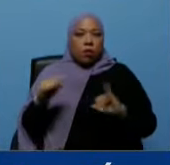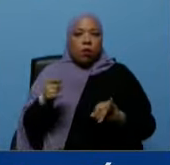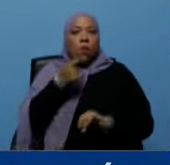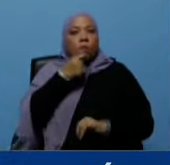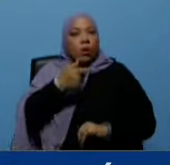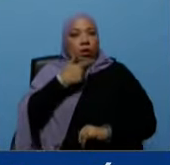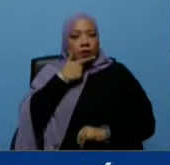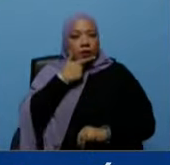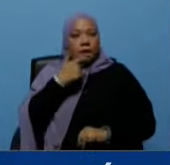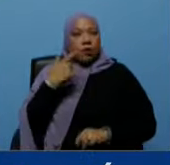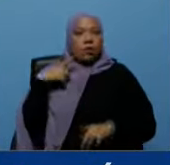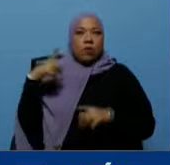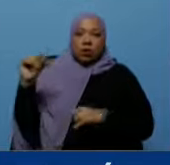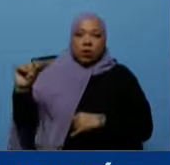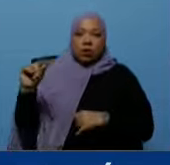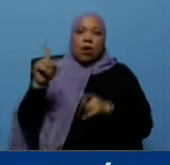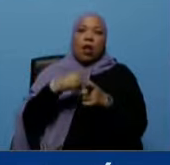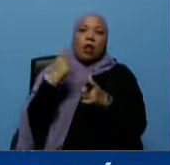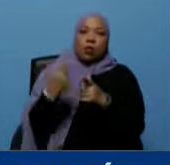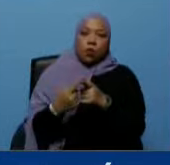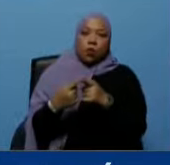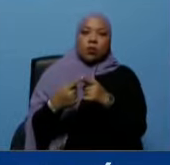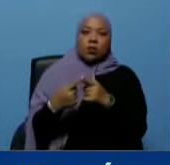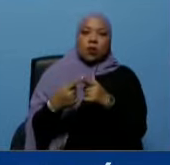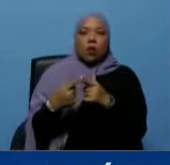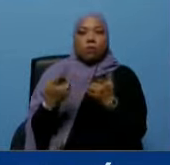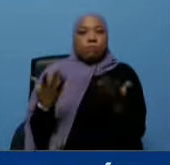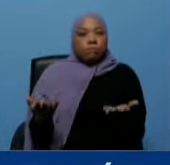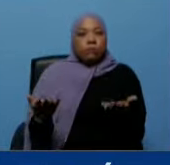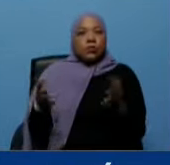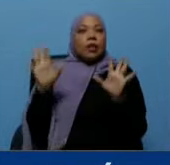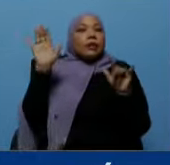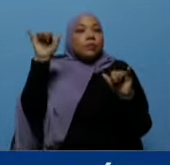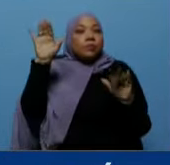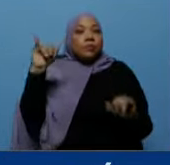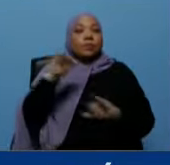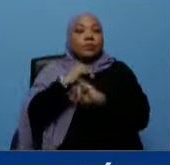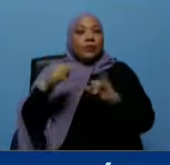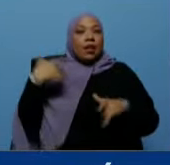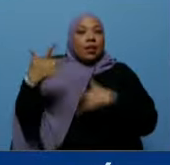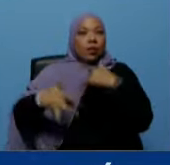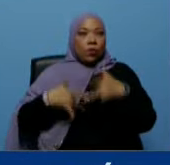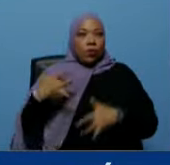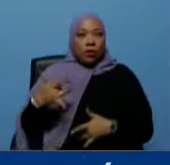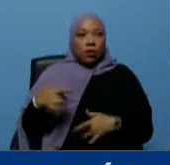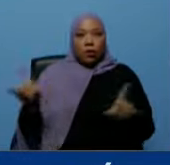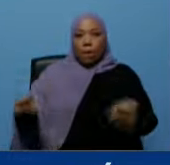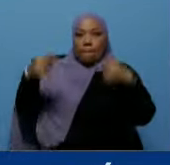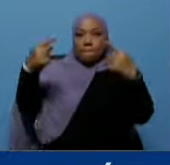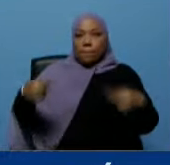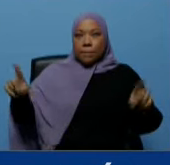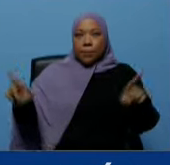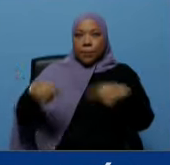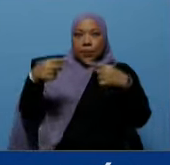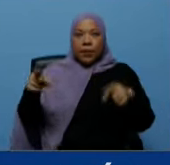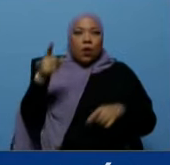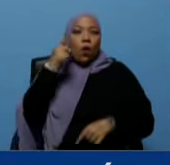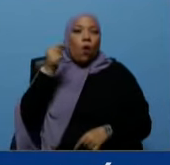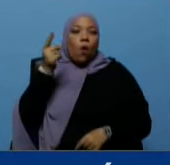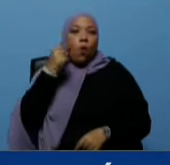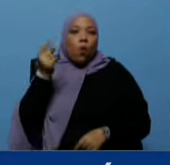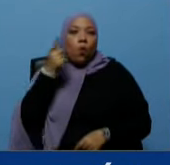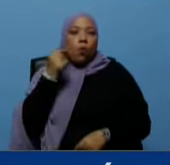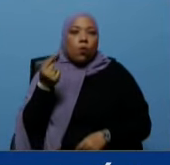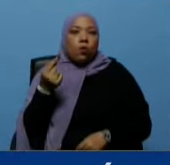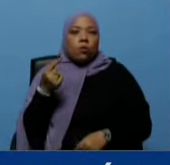bonito, vamos entonces a despedir esta jornada con música tradicional